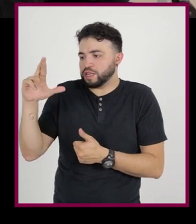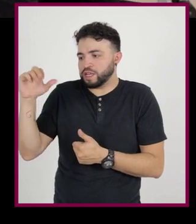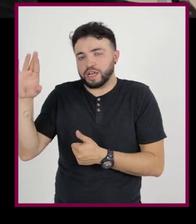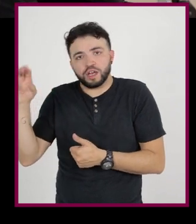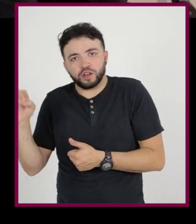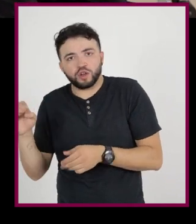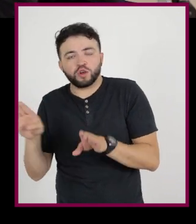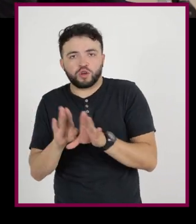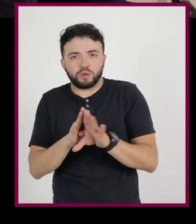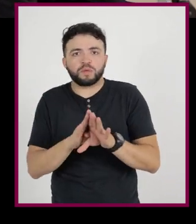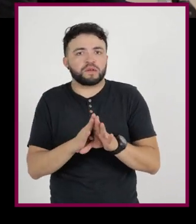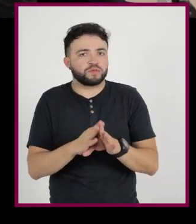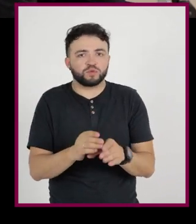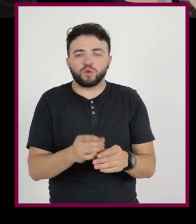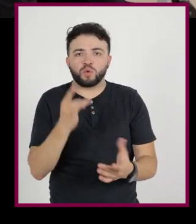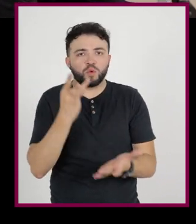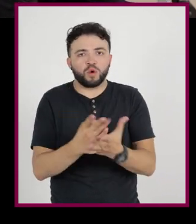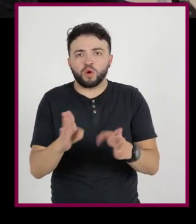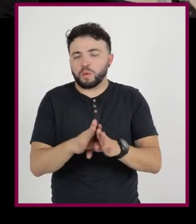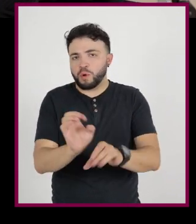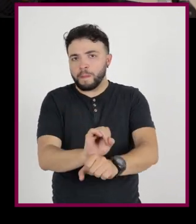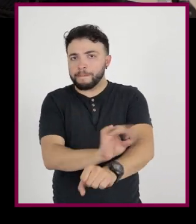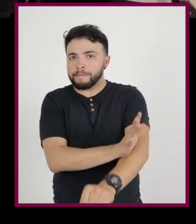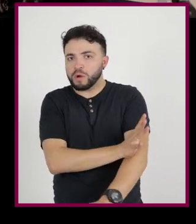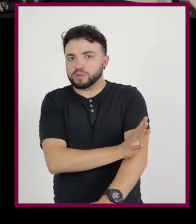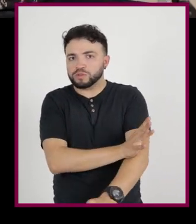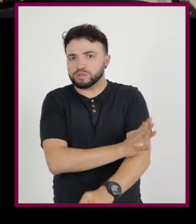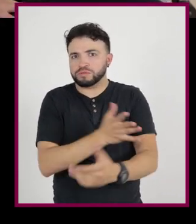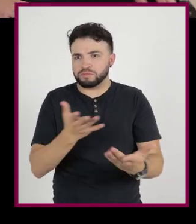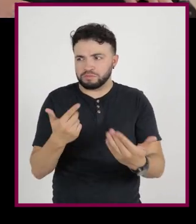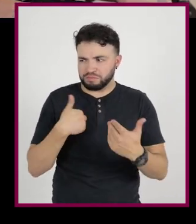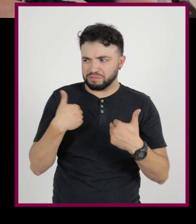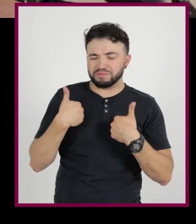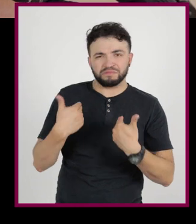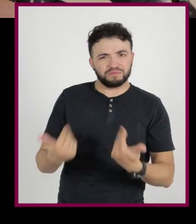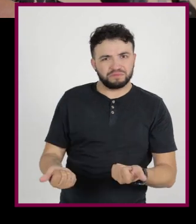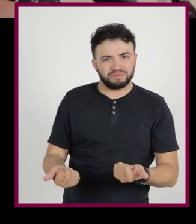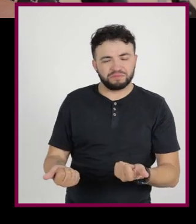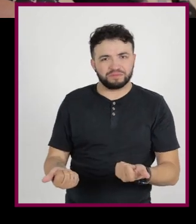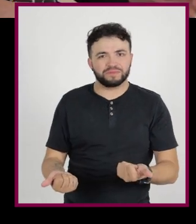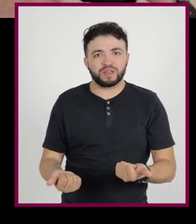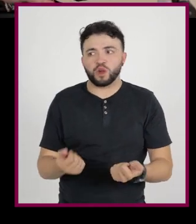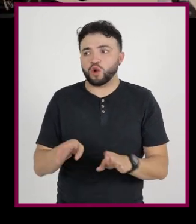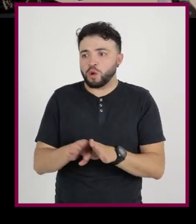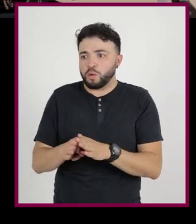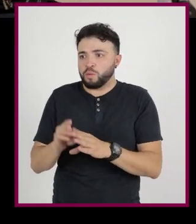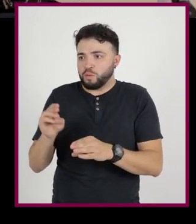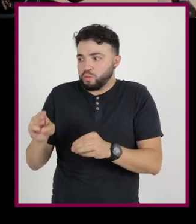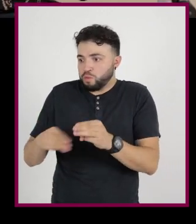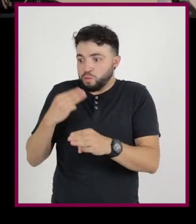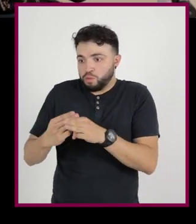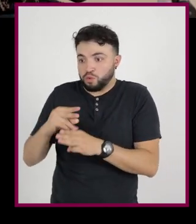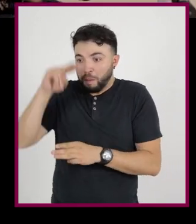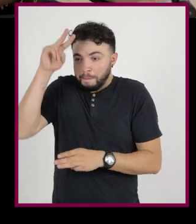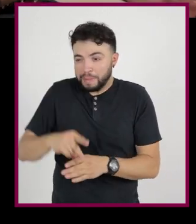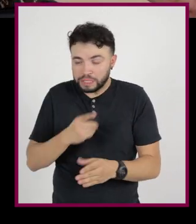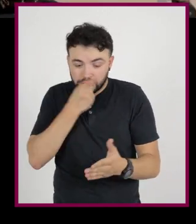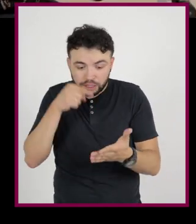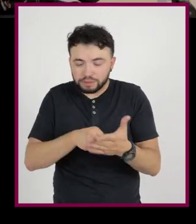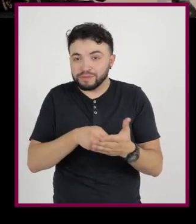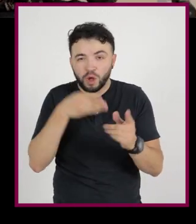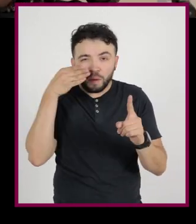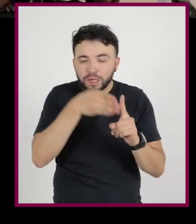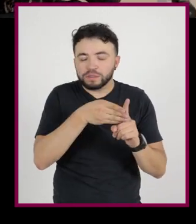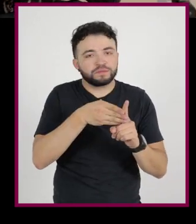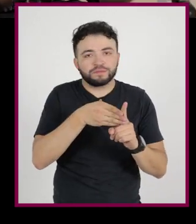a la realidad como tal, sino a un mundo propio. Puede ser lo que yo también entendí, Citlali. Y también que dentro del texto